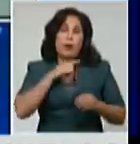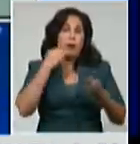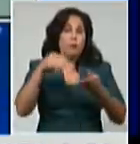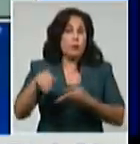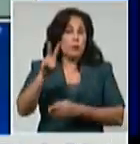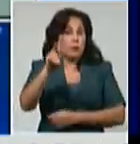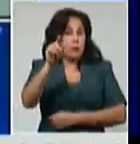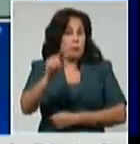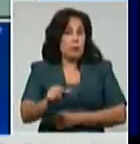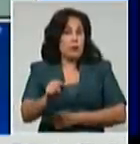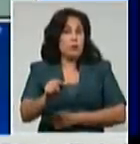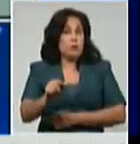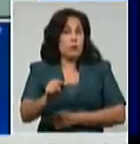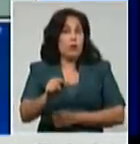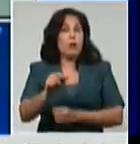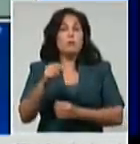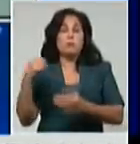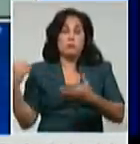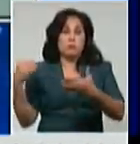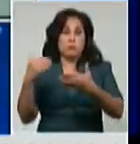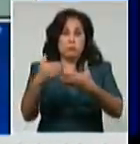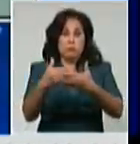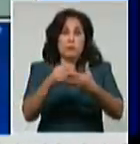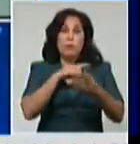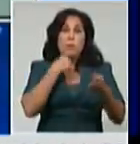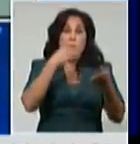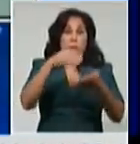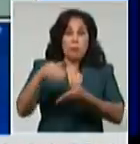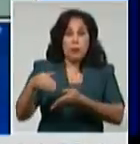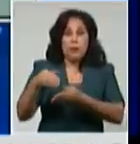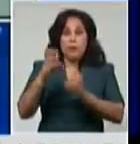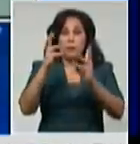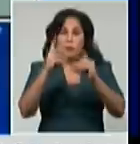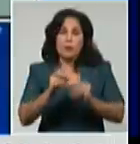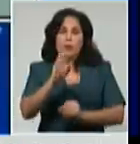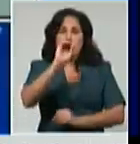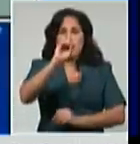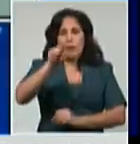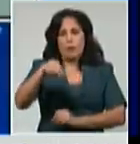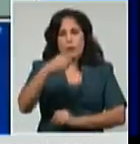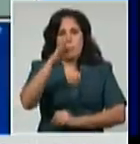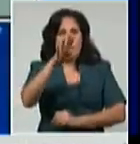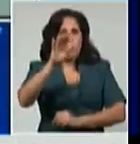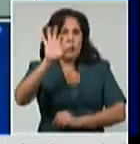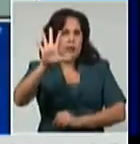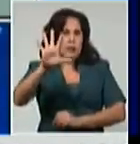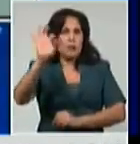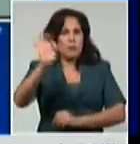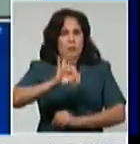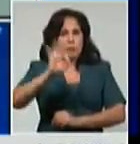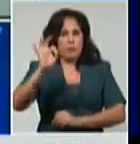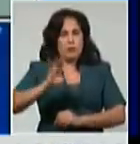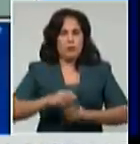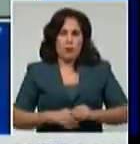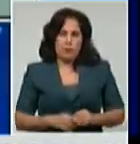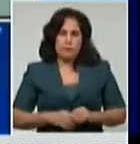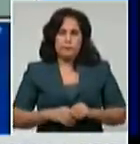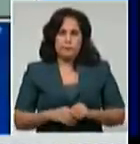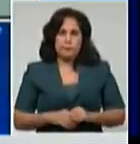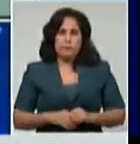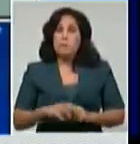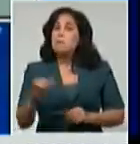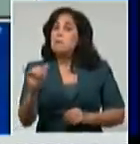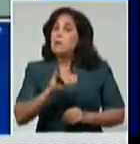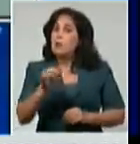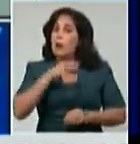que tengamos una letalidad de un 0,45 personas, que también lo hemos